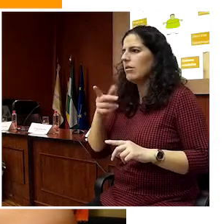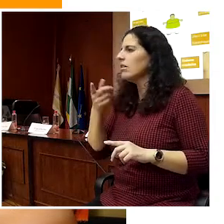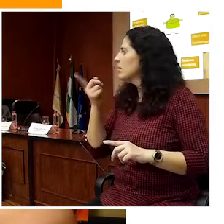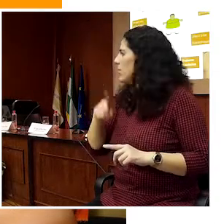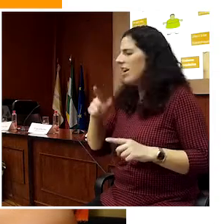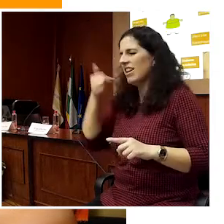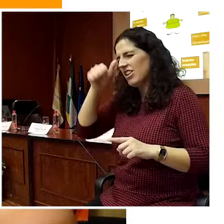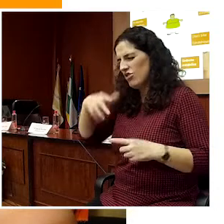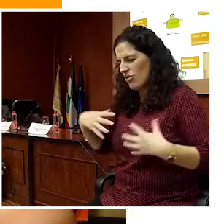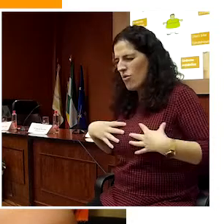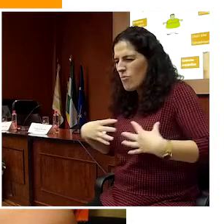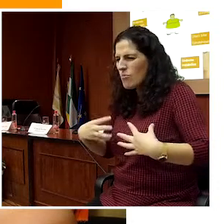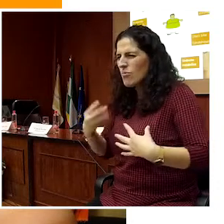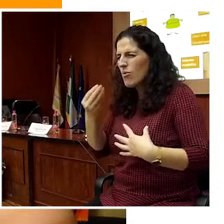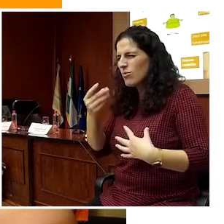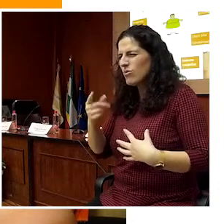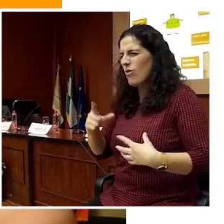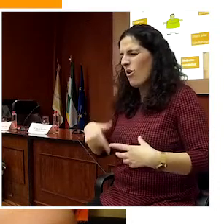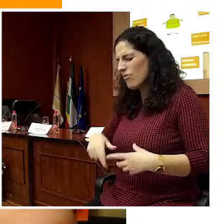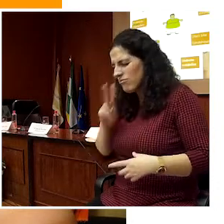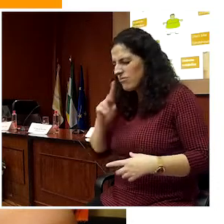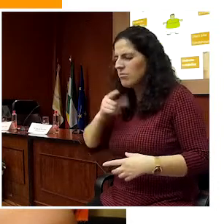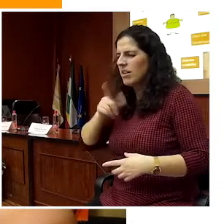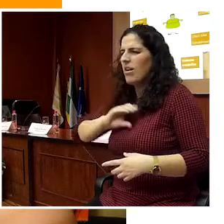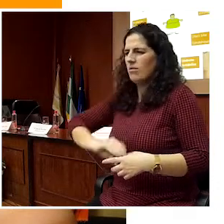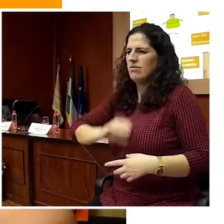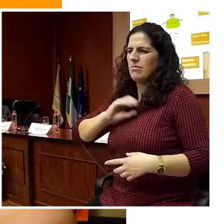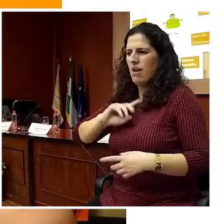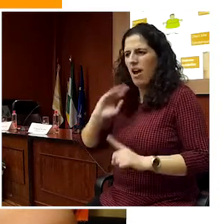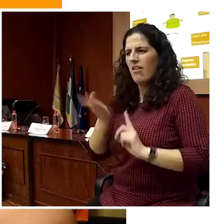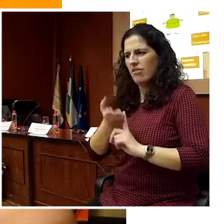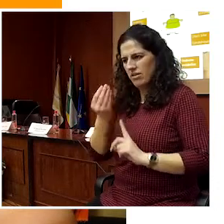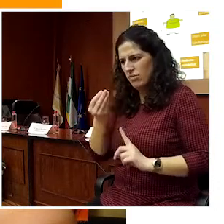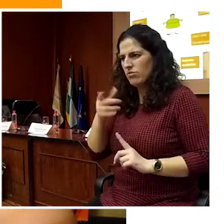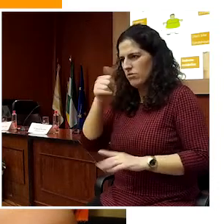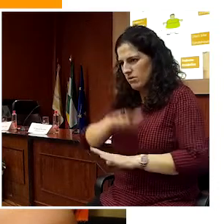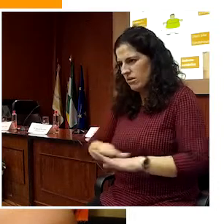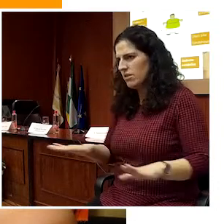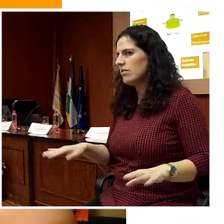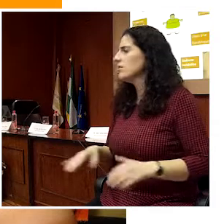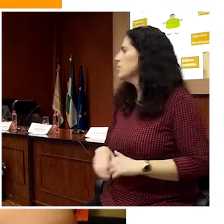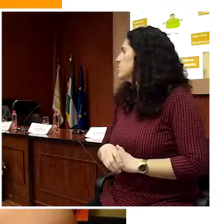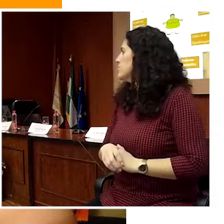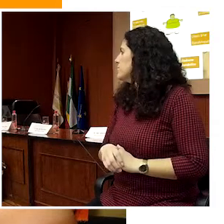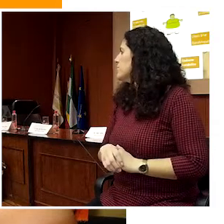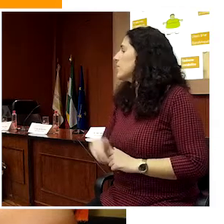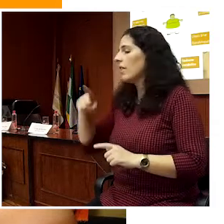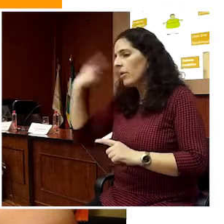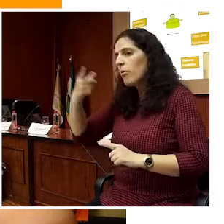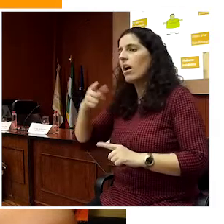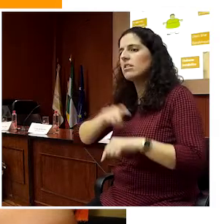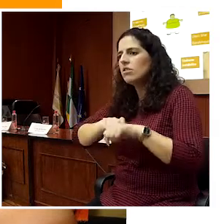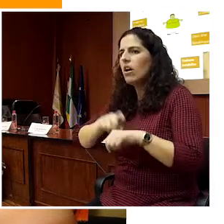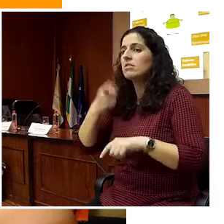por ejemplo, o en la zona de los genitales, y esto condiciona también alteraciones psicológicas posteriores que hace